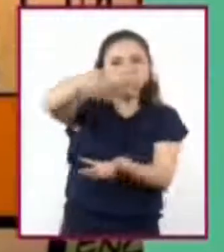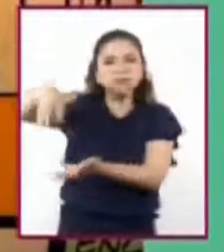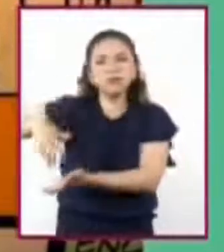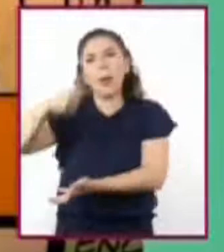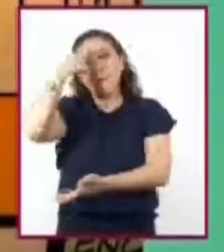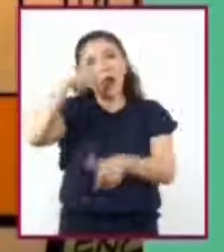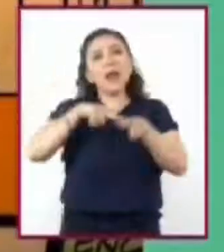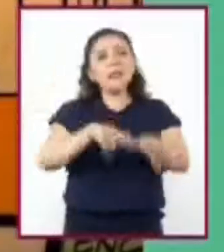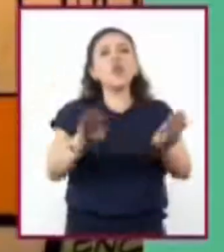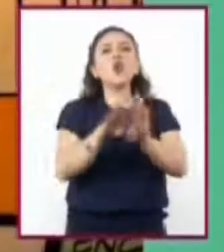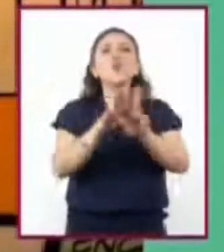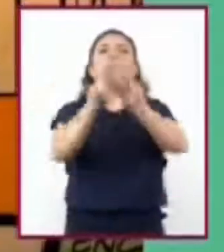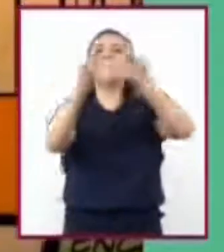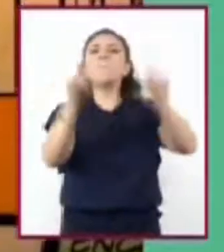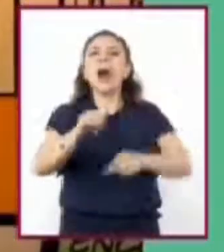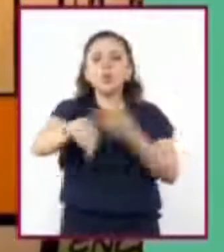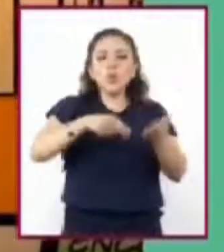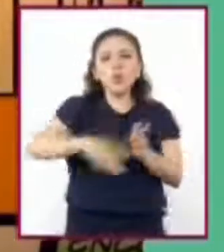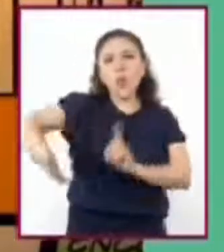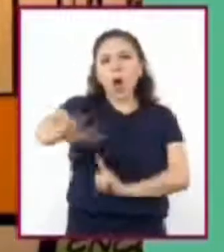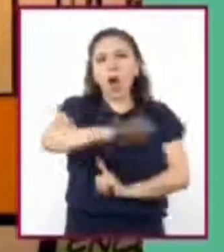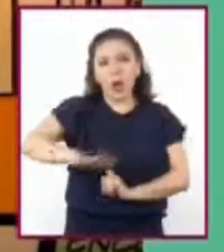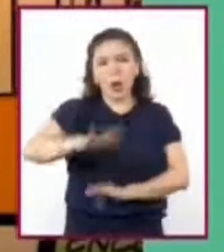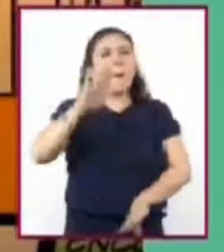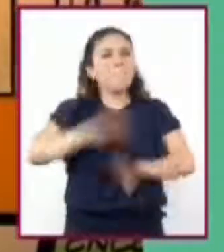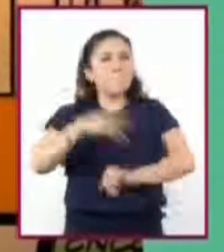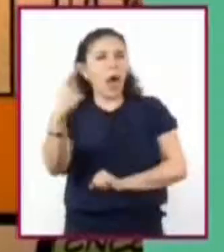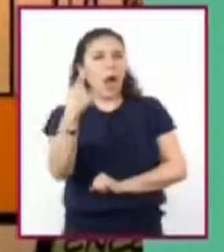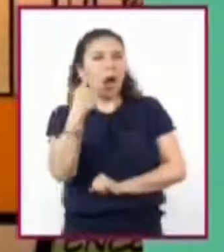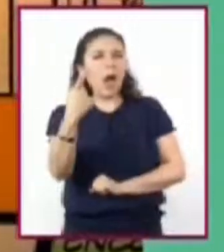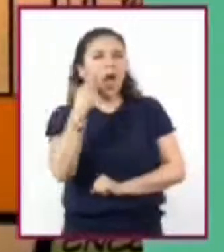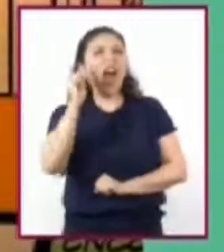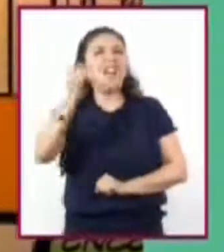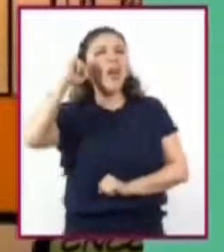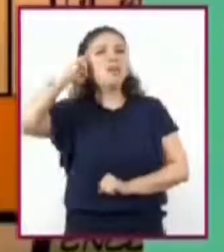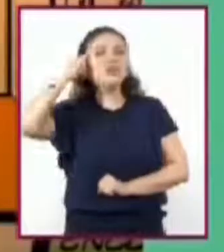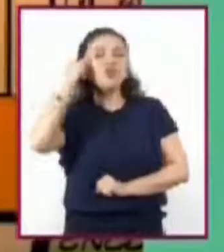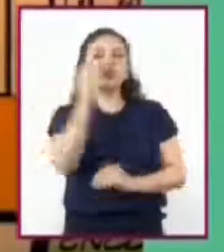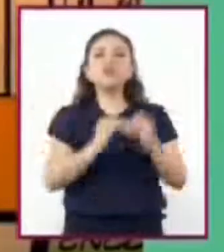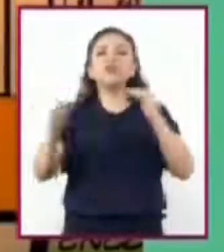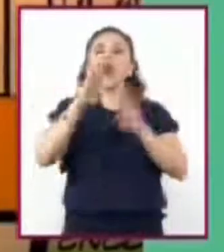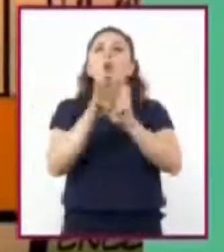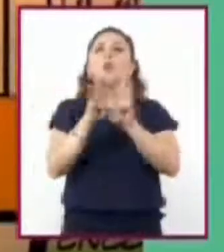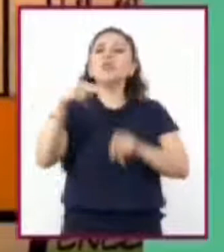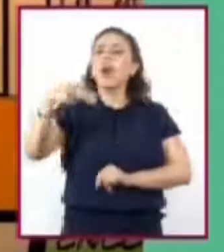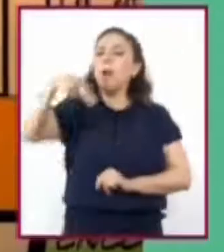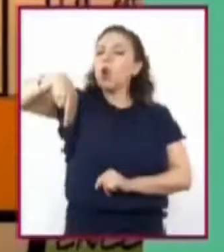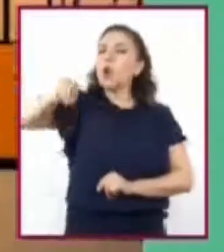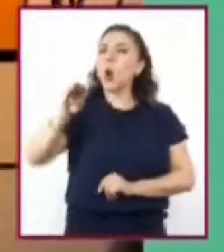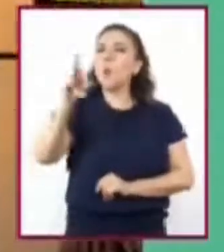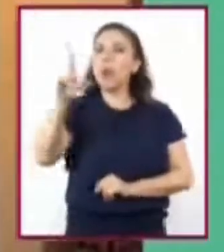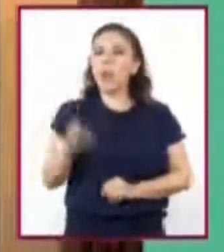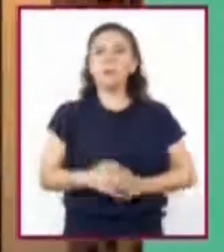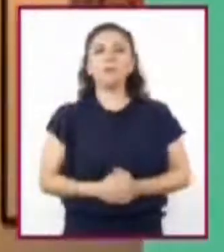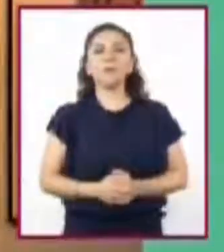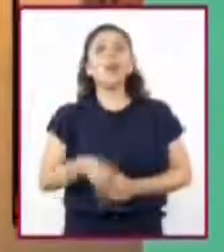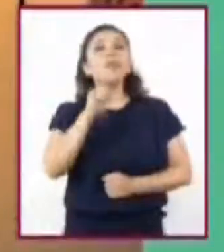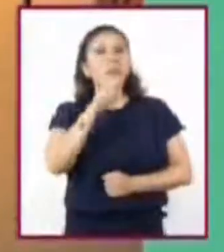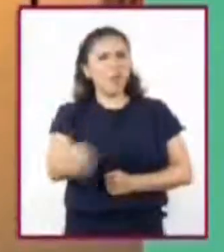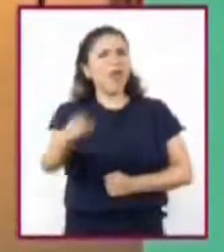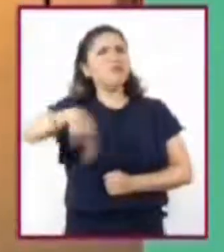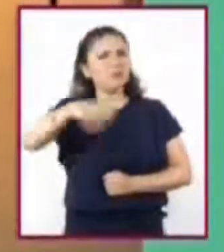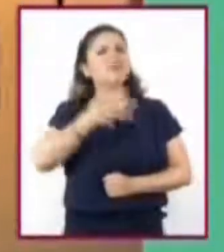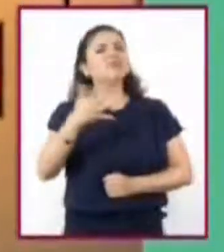y mantenían la paz en sus comunidades. Generalmente eran indígenas de linaje noble. También gozaban de los privilegios